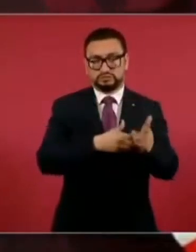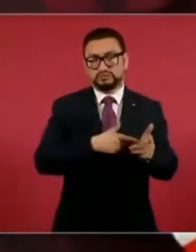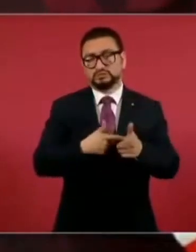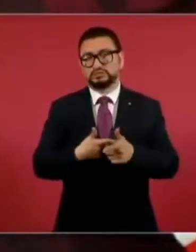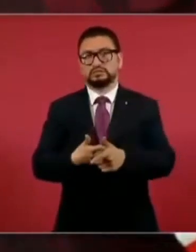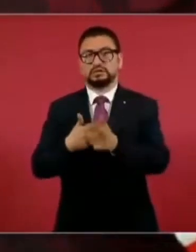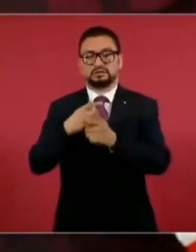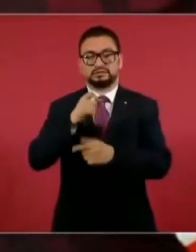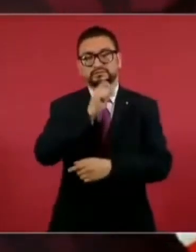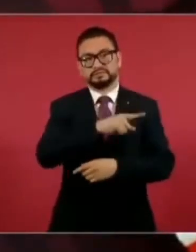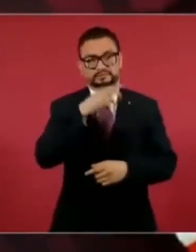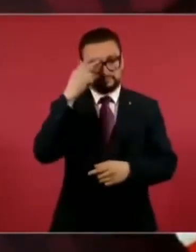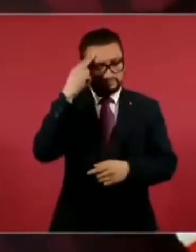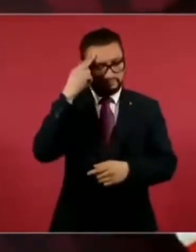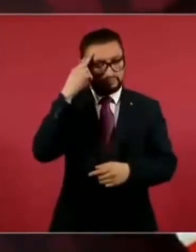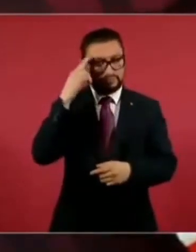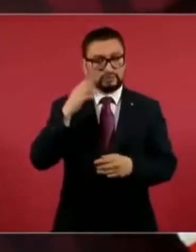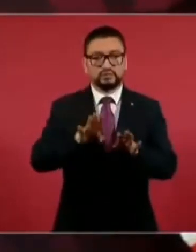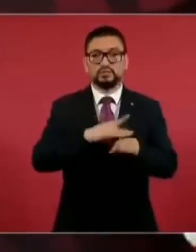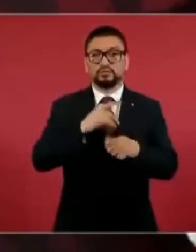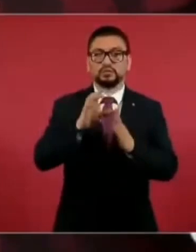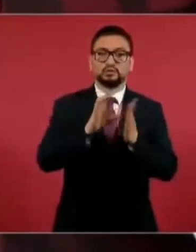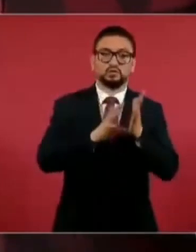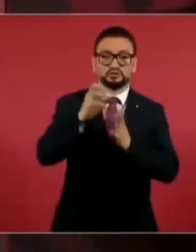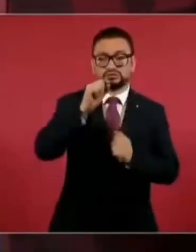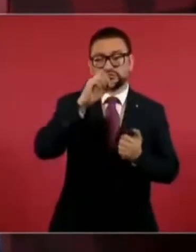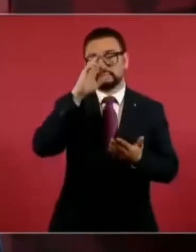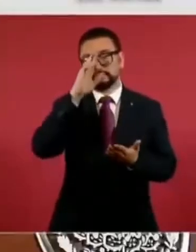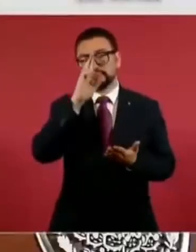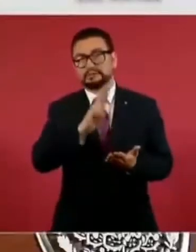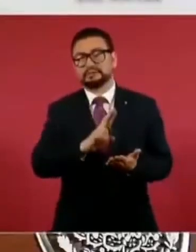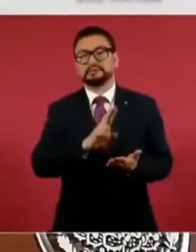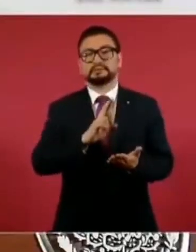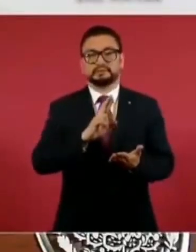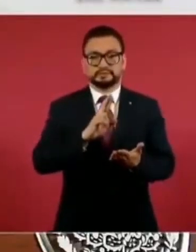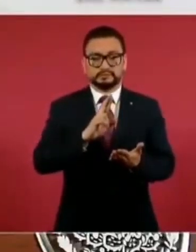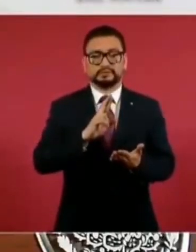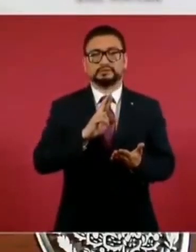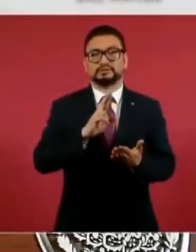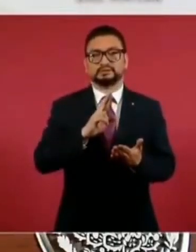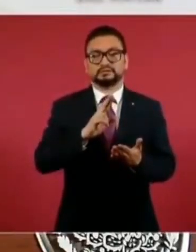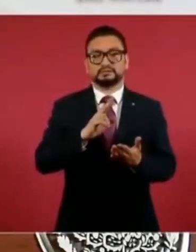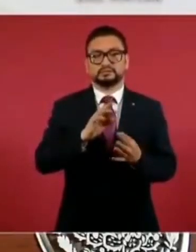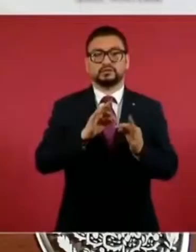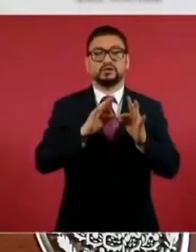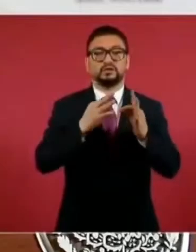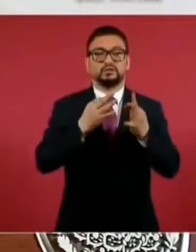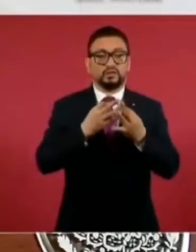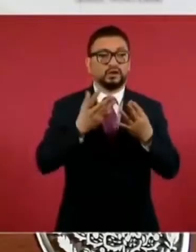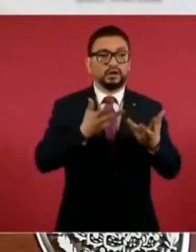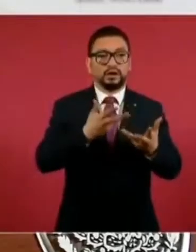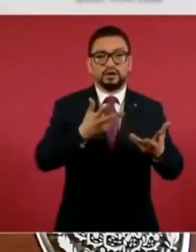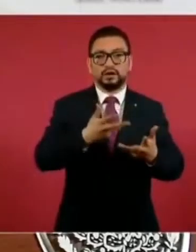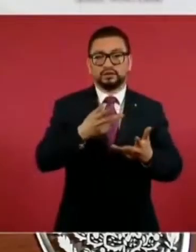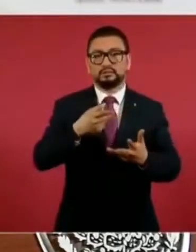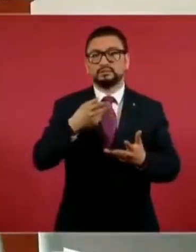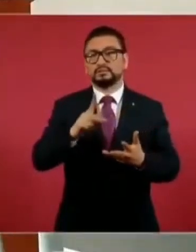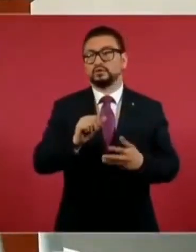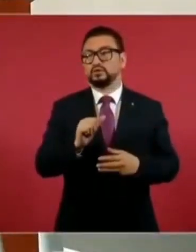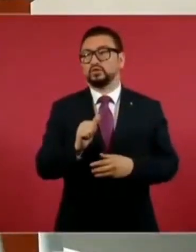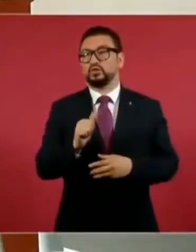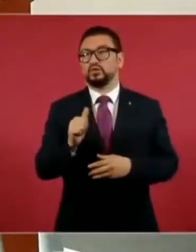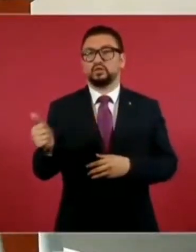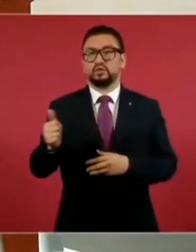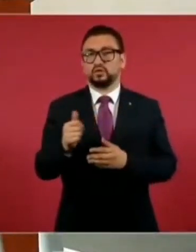Porfiriato, de respetar la Constitución en la forma para violarla en el fondo.